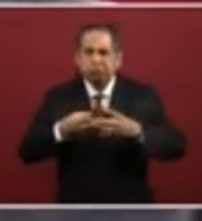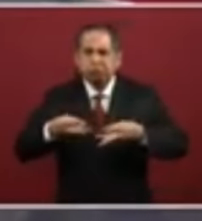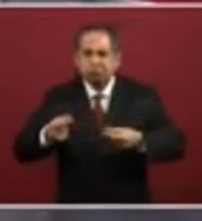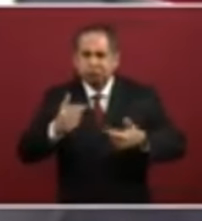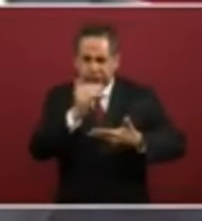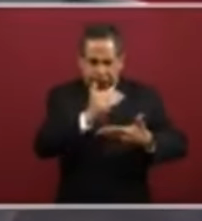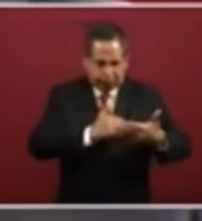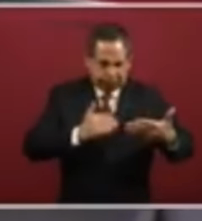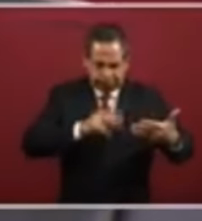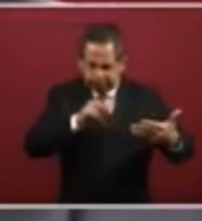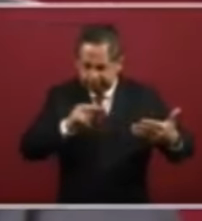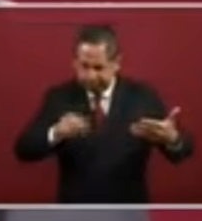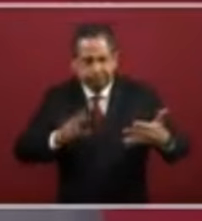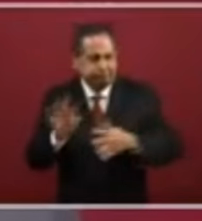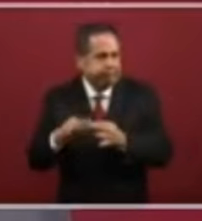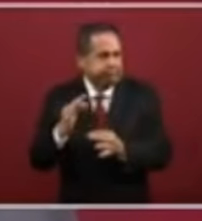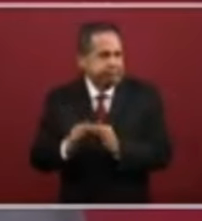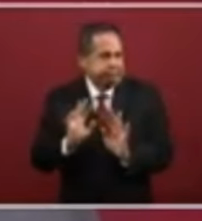definir